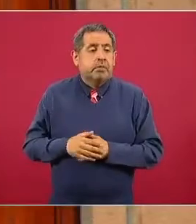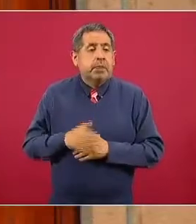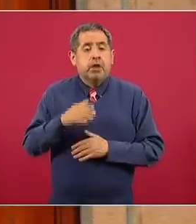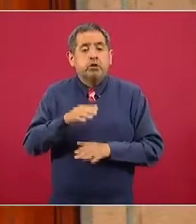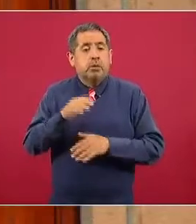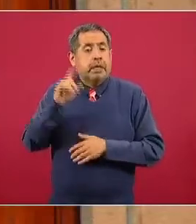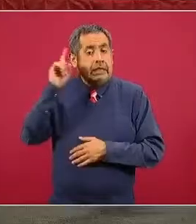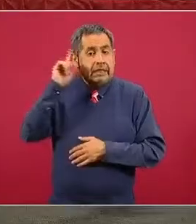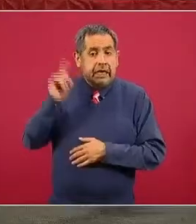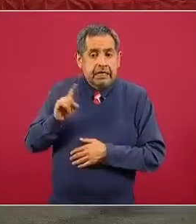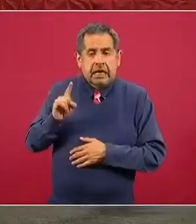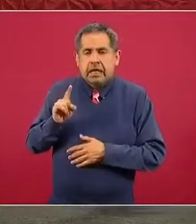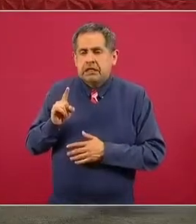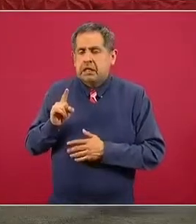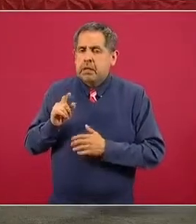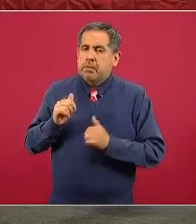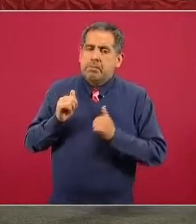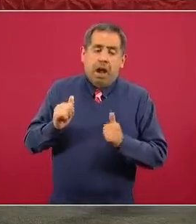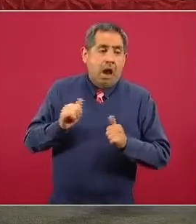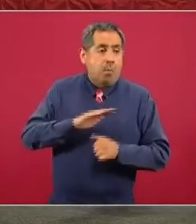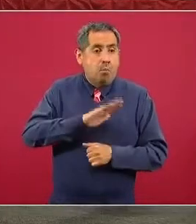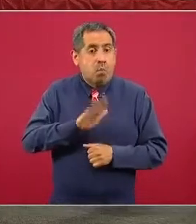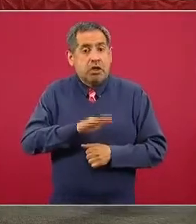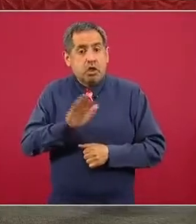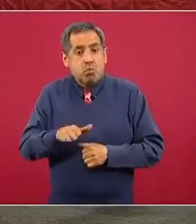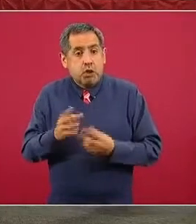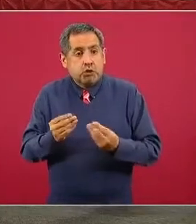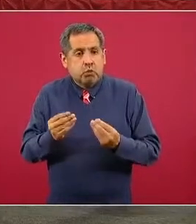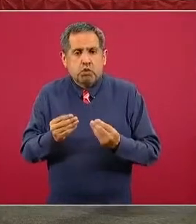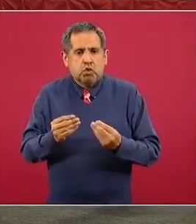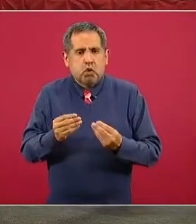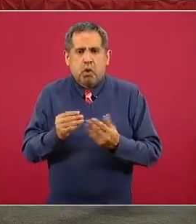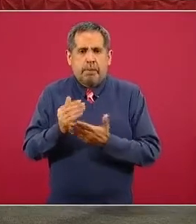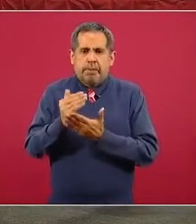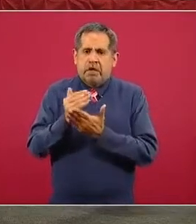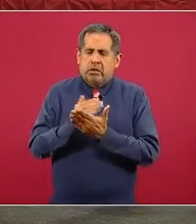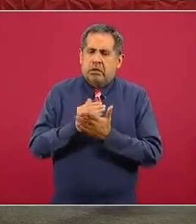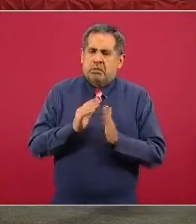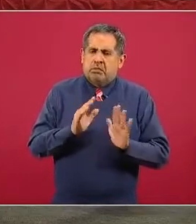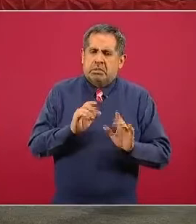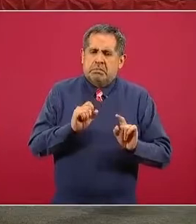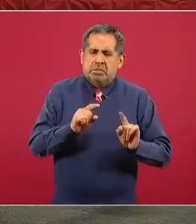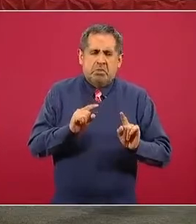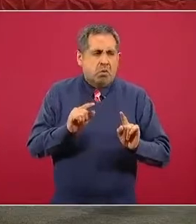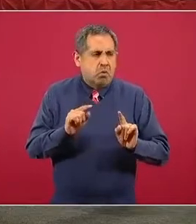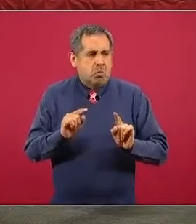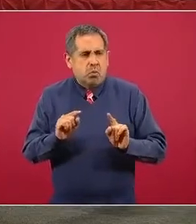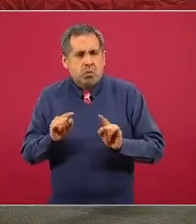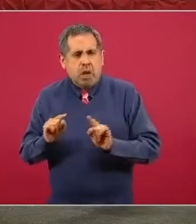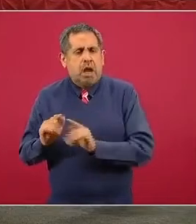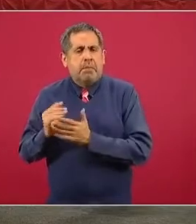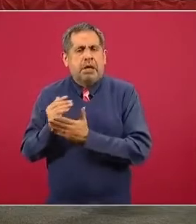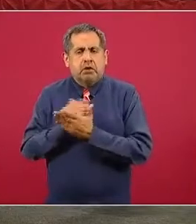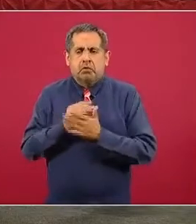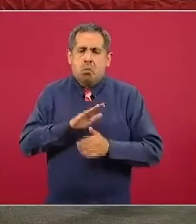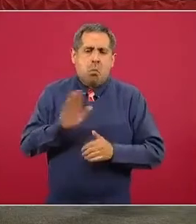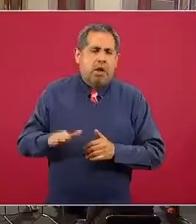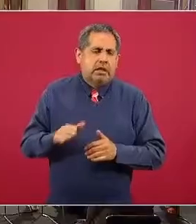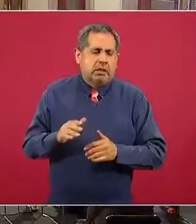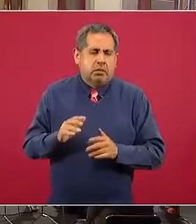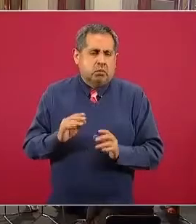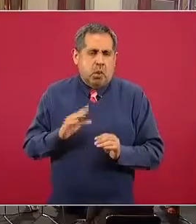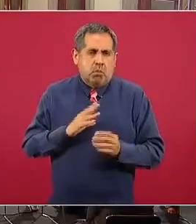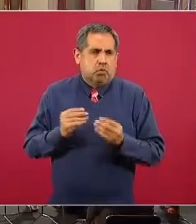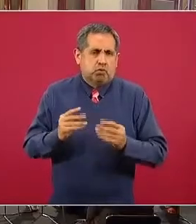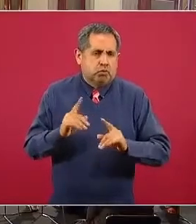de Zacatecas tampoco tenemos todavía incremento de la mortalidad y más bien esta continúa inclusive con una tendencia